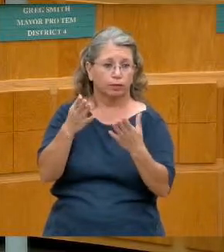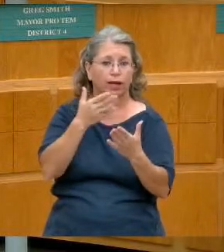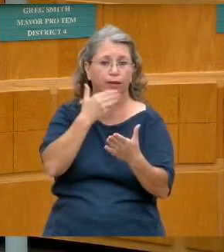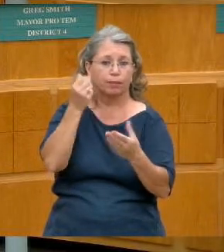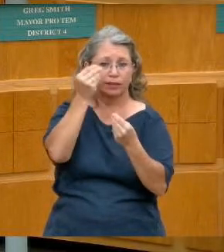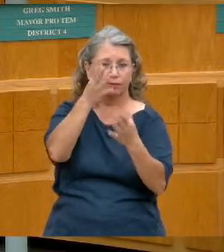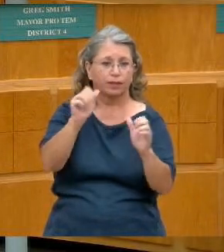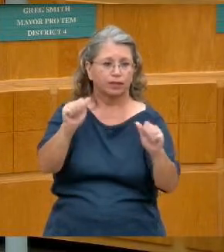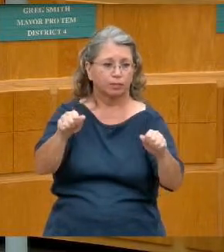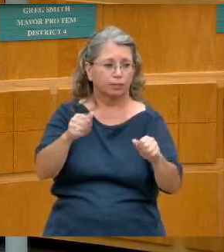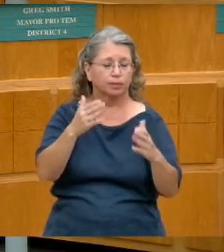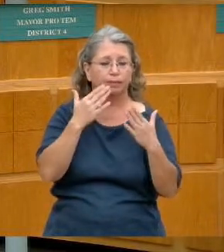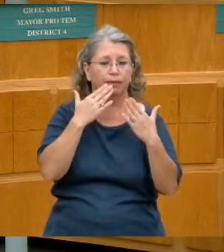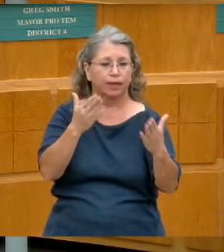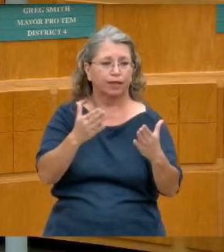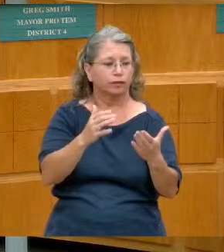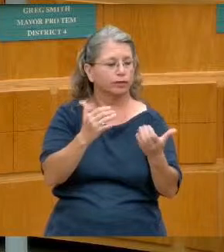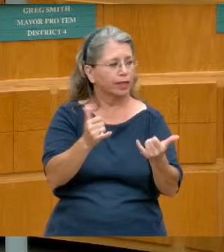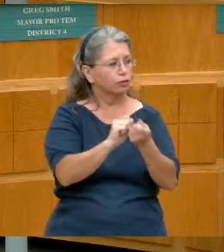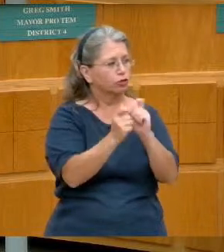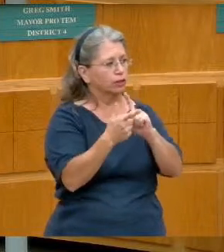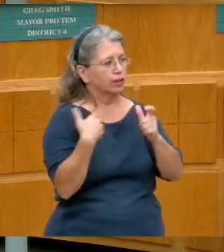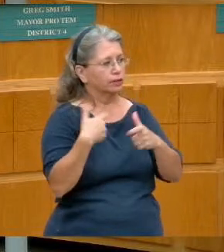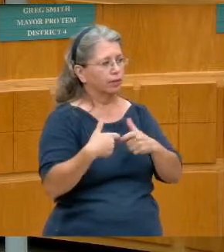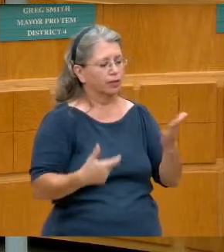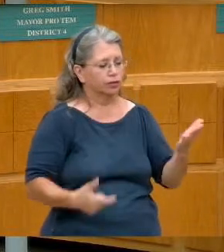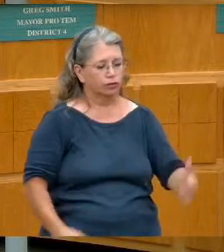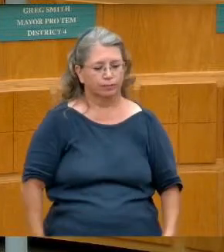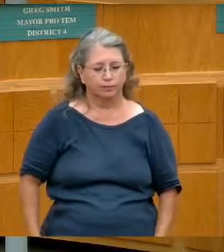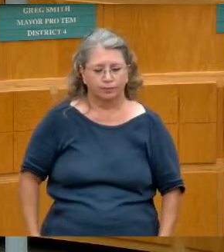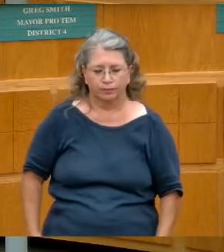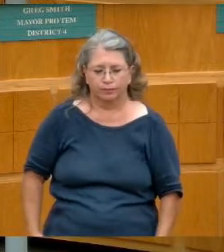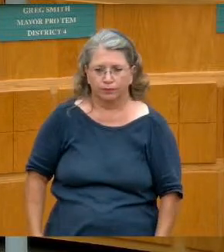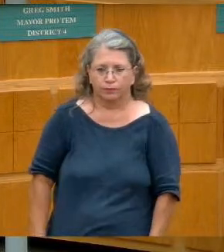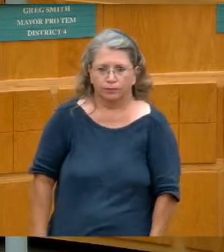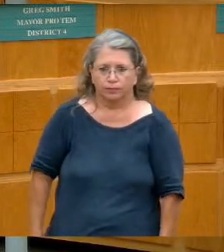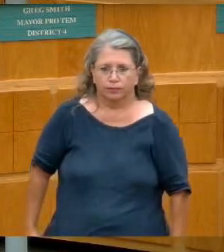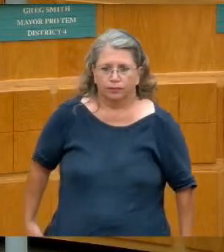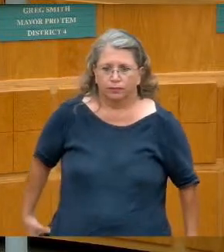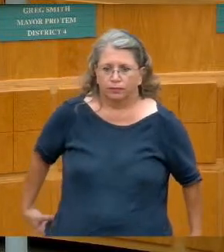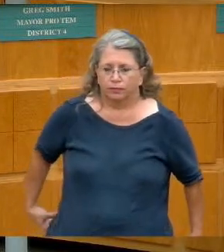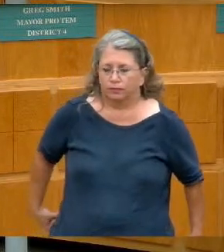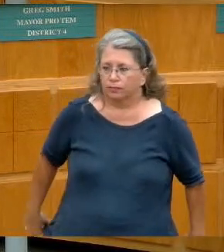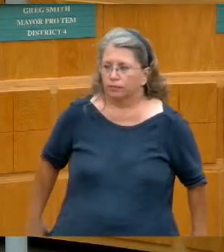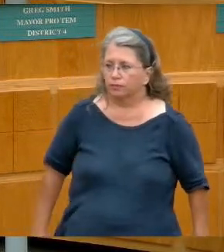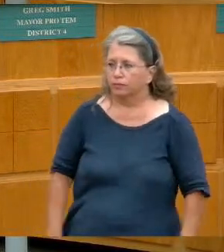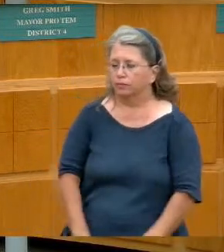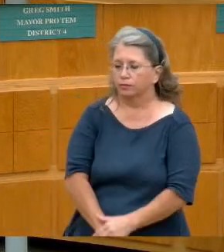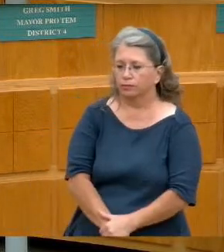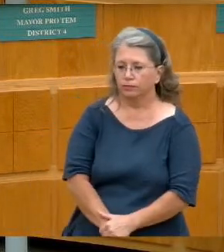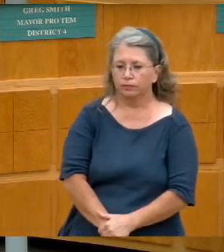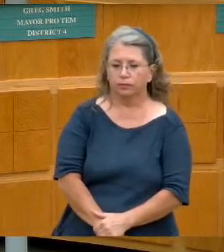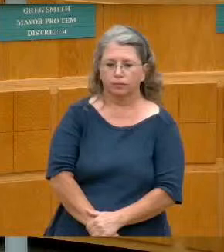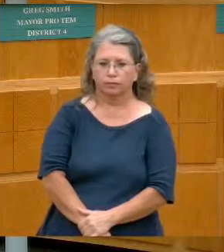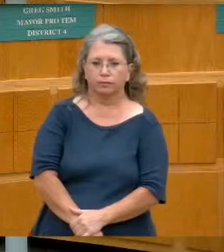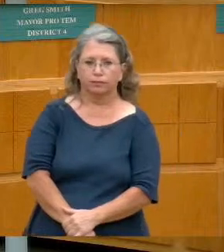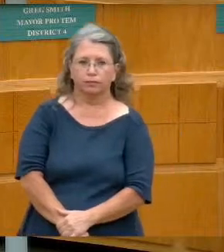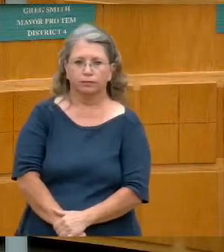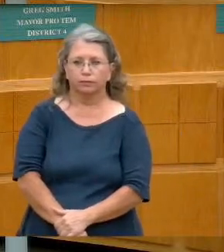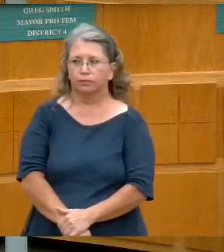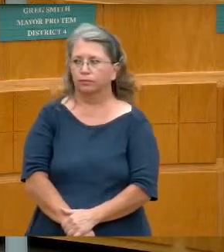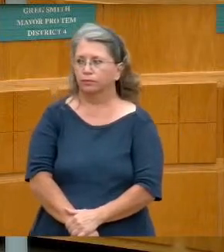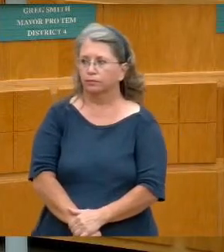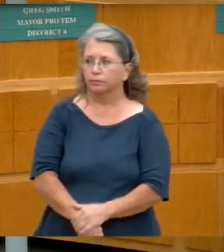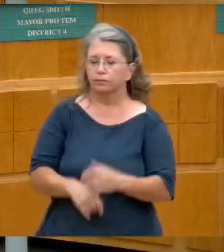resumen, un brote puede ser ubicado en un solo lugar o estar disperso en varios lugares. El COVID-19 puede dispersarse mediante superficies así como el medio